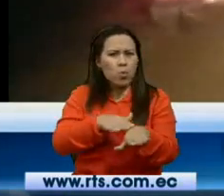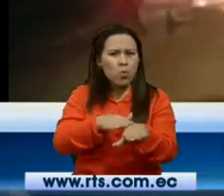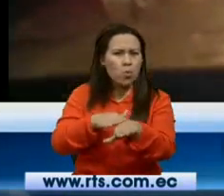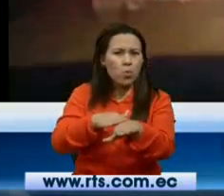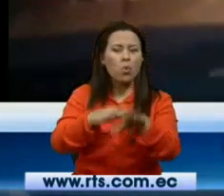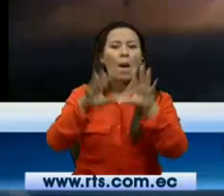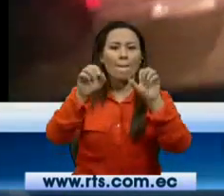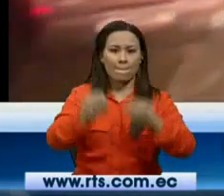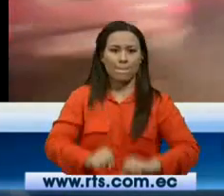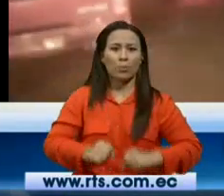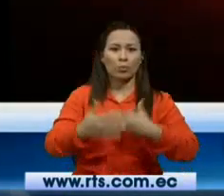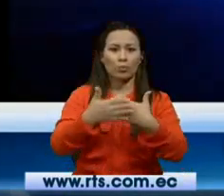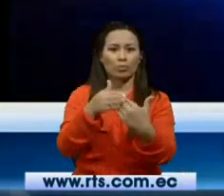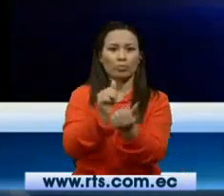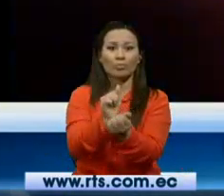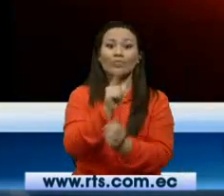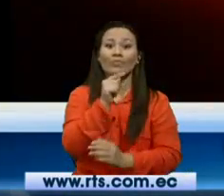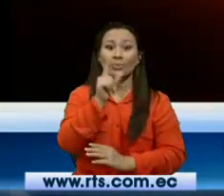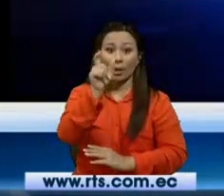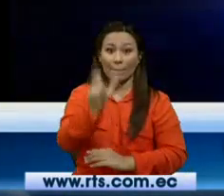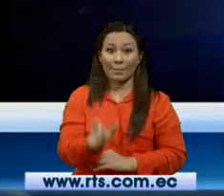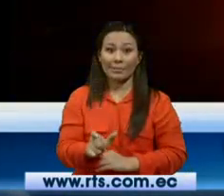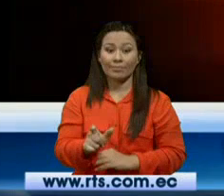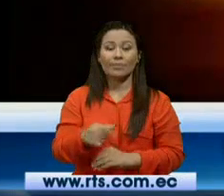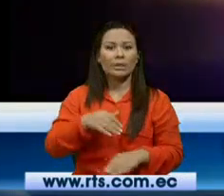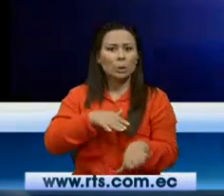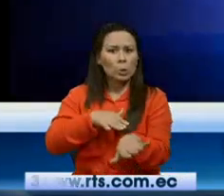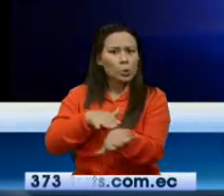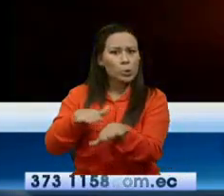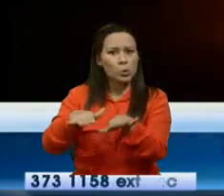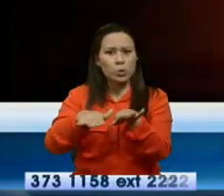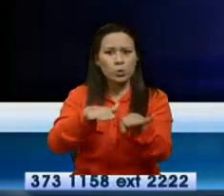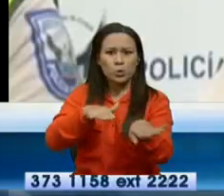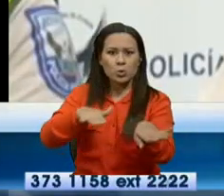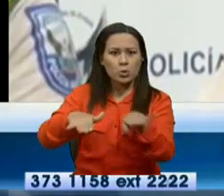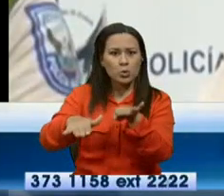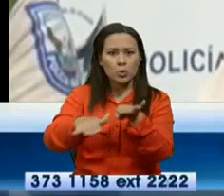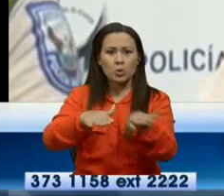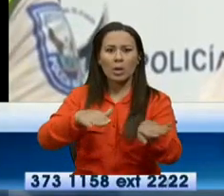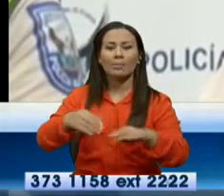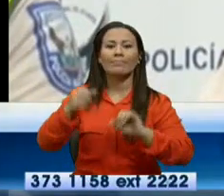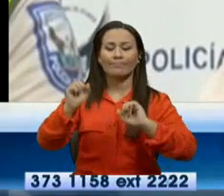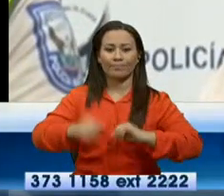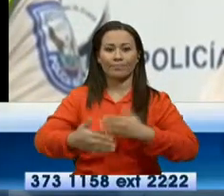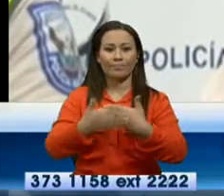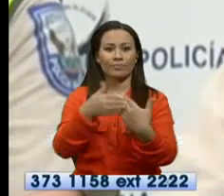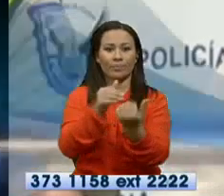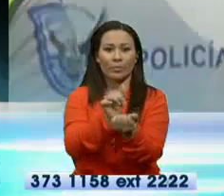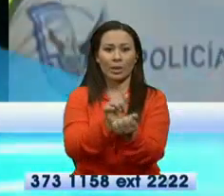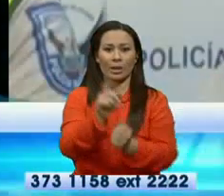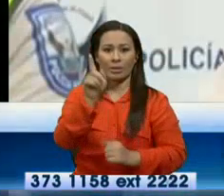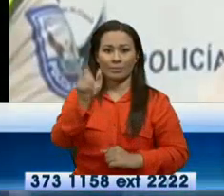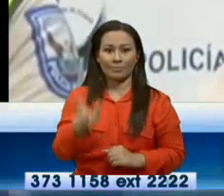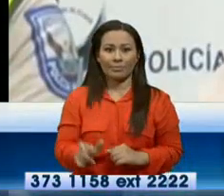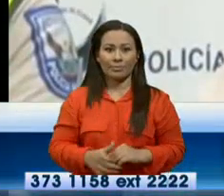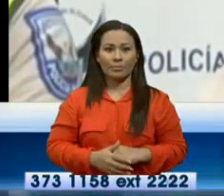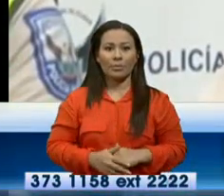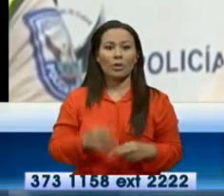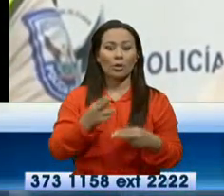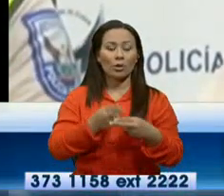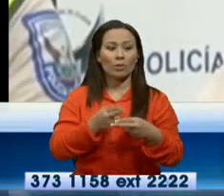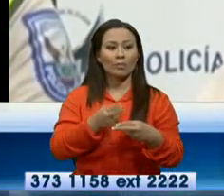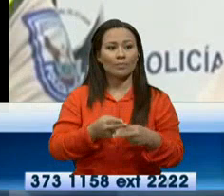logró la detención de un ciudadano luego de una ardua persecución. Se procedió a la detención de un ciudadano de